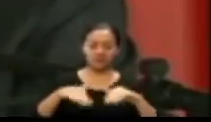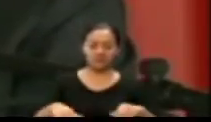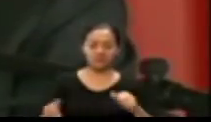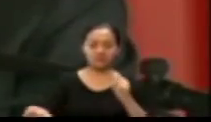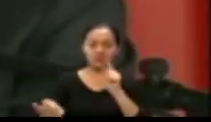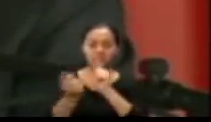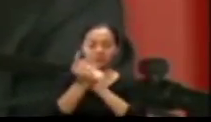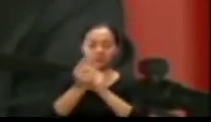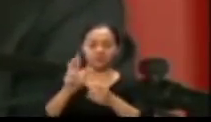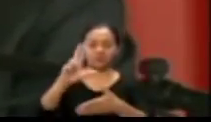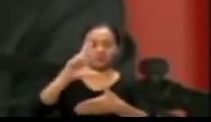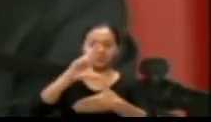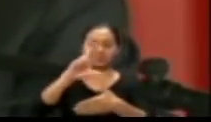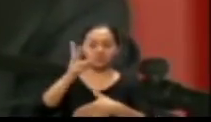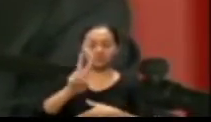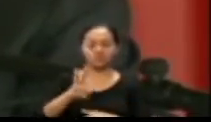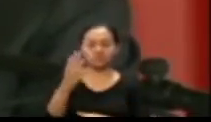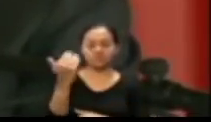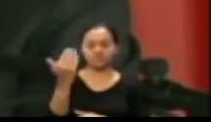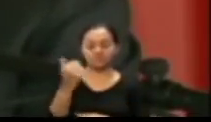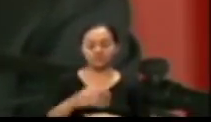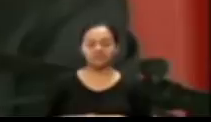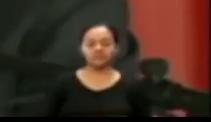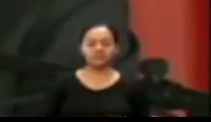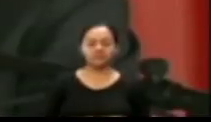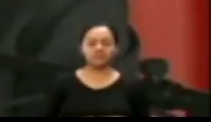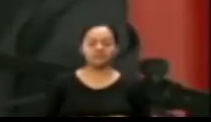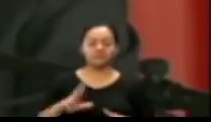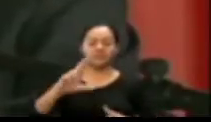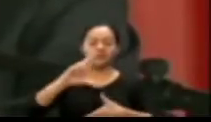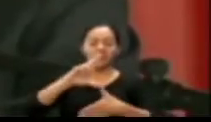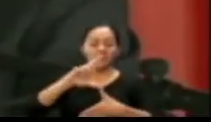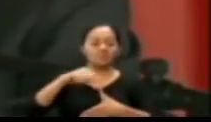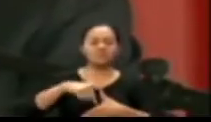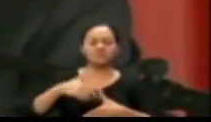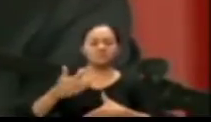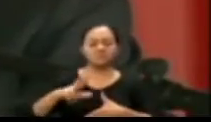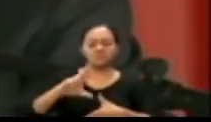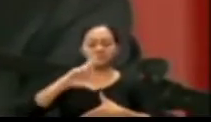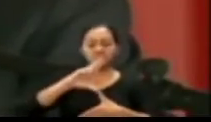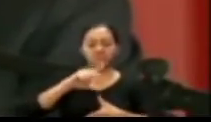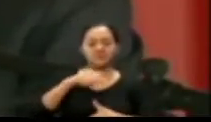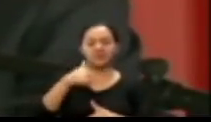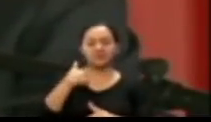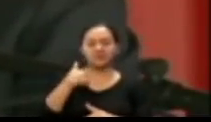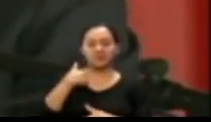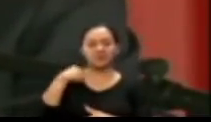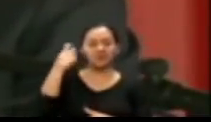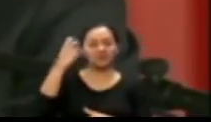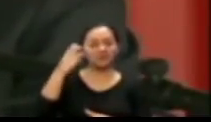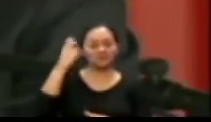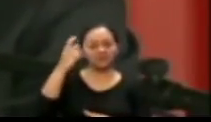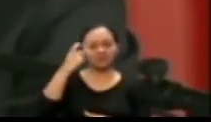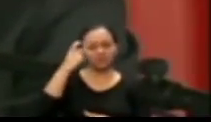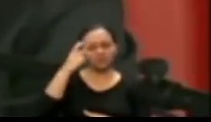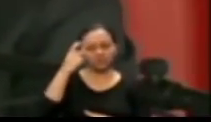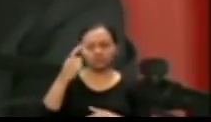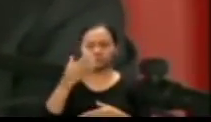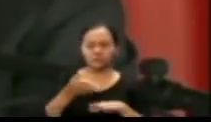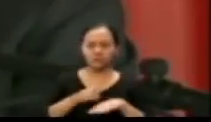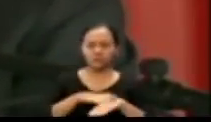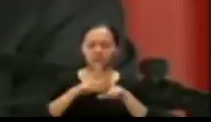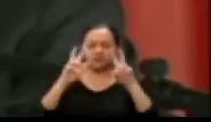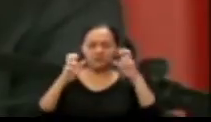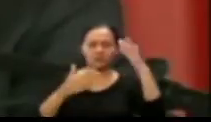Encuentro Latinoamericano ELAF 2015. El ELAF es un espacio de reflexión política que está precisamente comprometido con